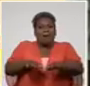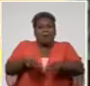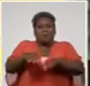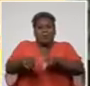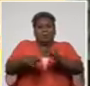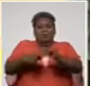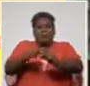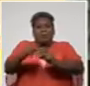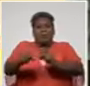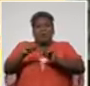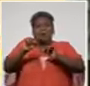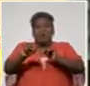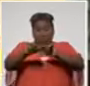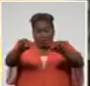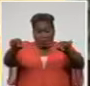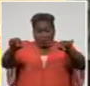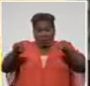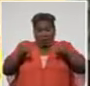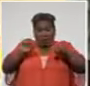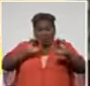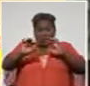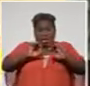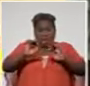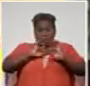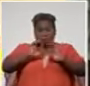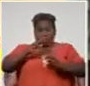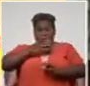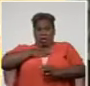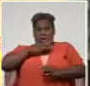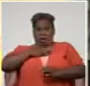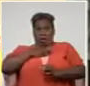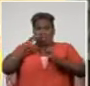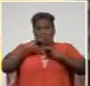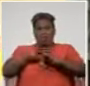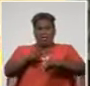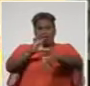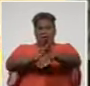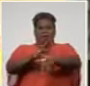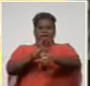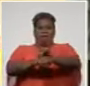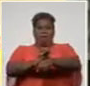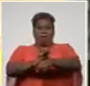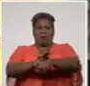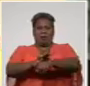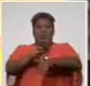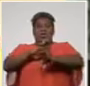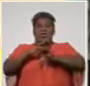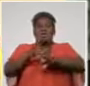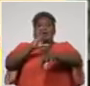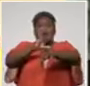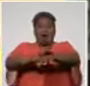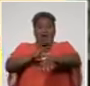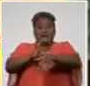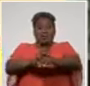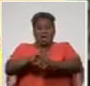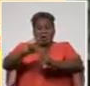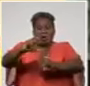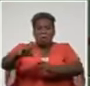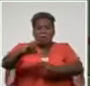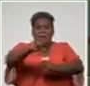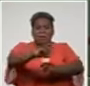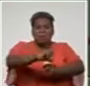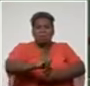cabina de bioseguridad, que es lo que me protege de no contaminarme con el virus y de no contaminar todas las muestras con los aerosoles que desprende el